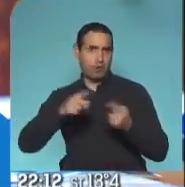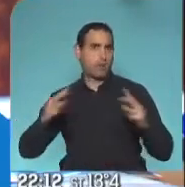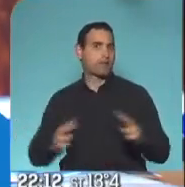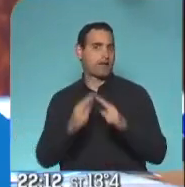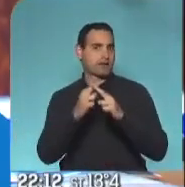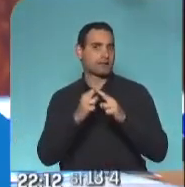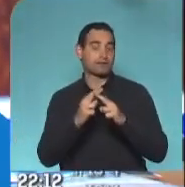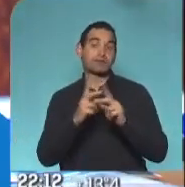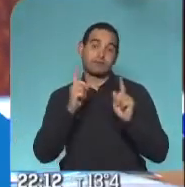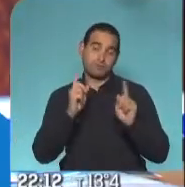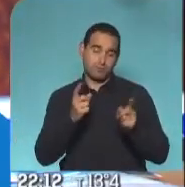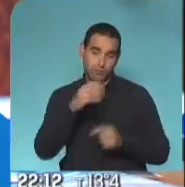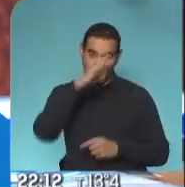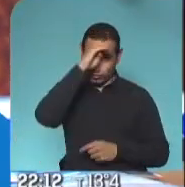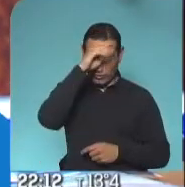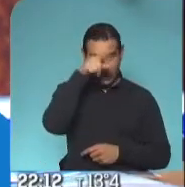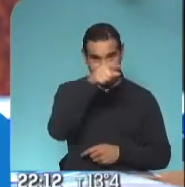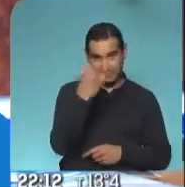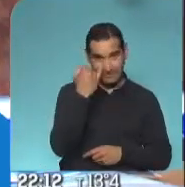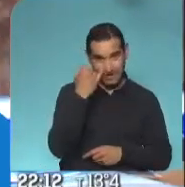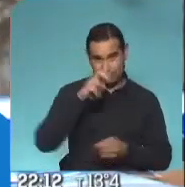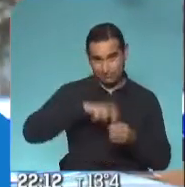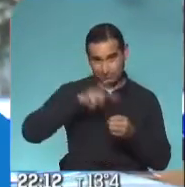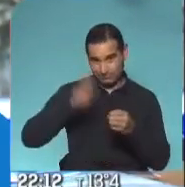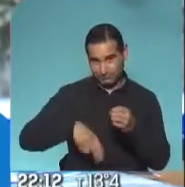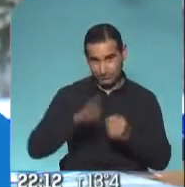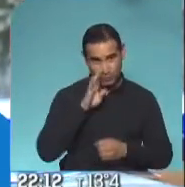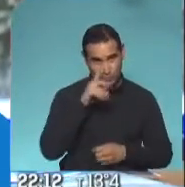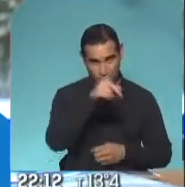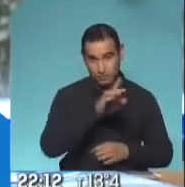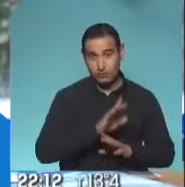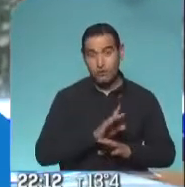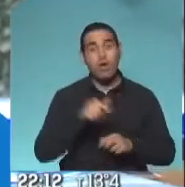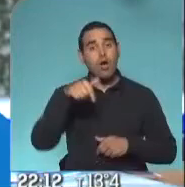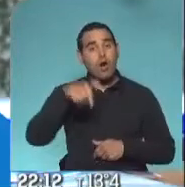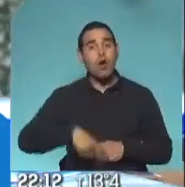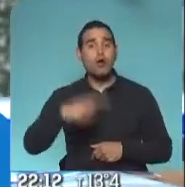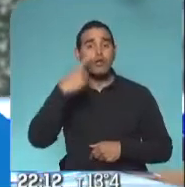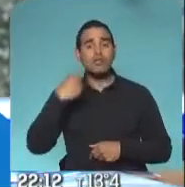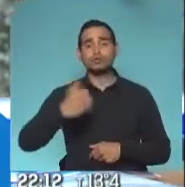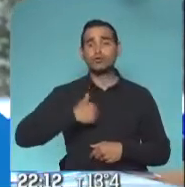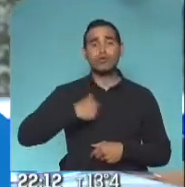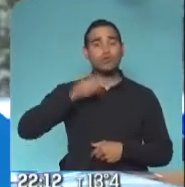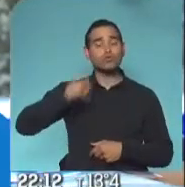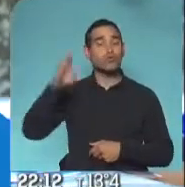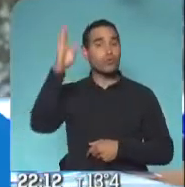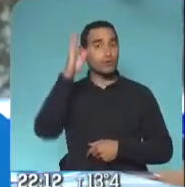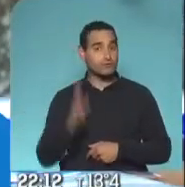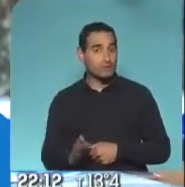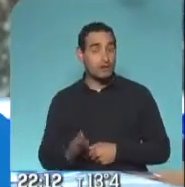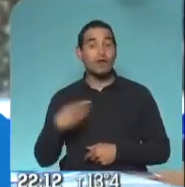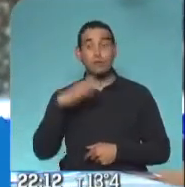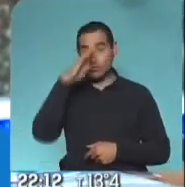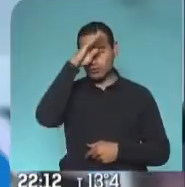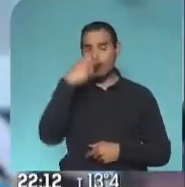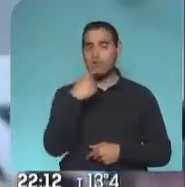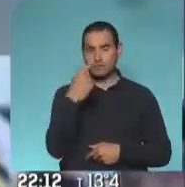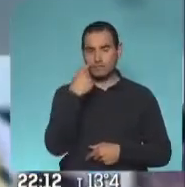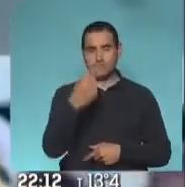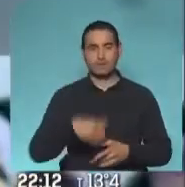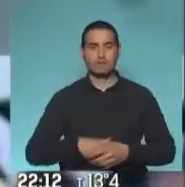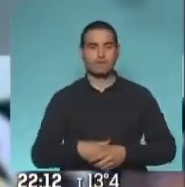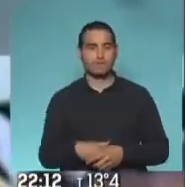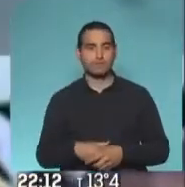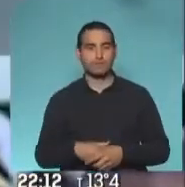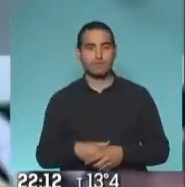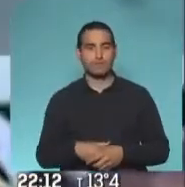al igual que Donald Trump lo hizo con Estados Unidos. Hoy fue el Día del Soldado Brasileño y Bolsonaro dijo esto.